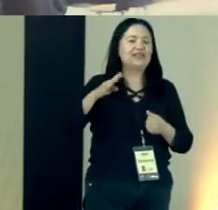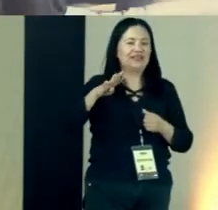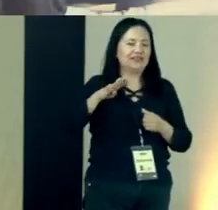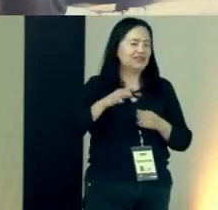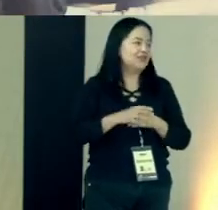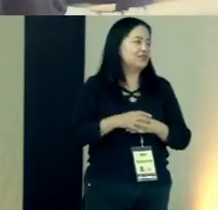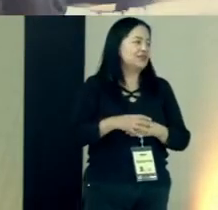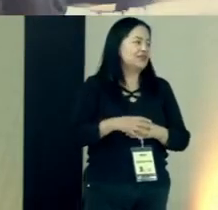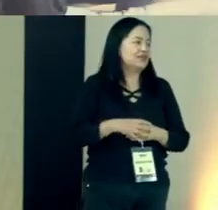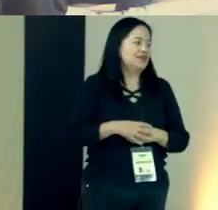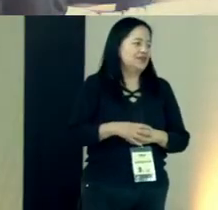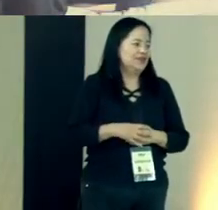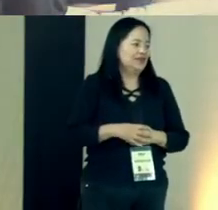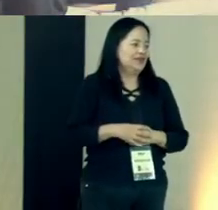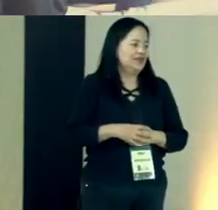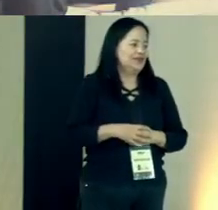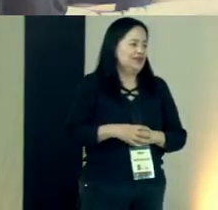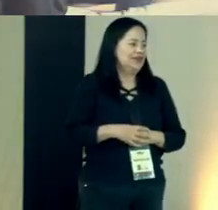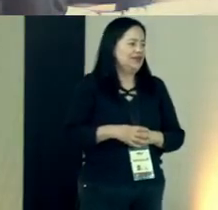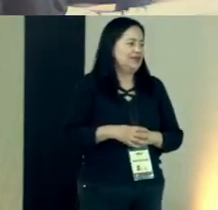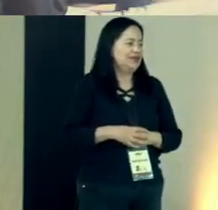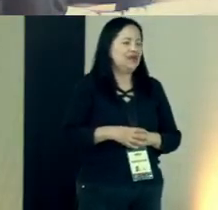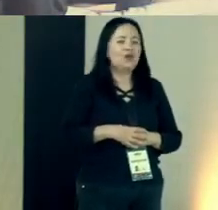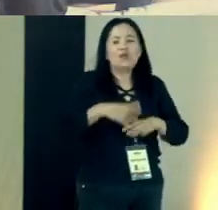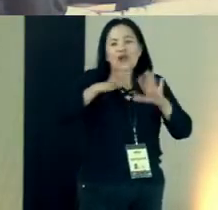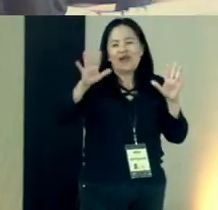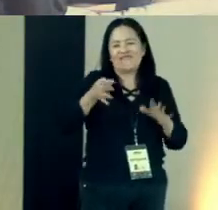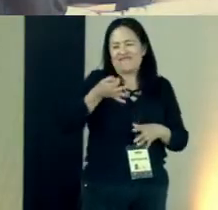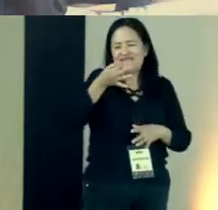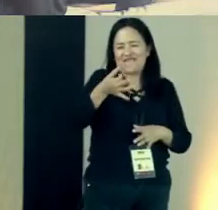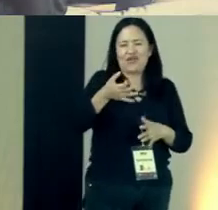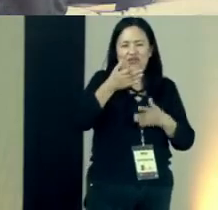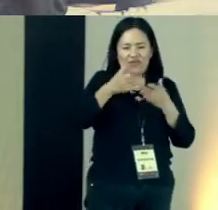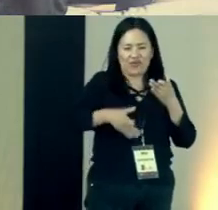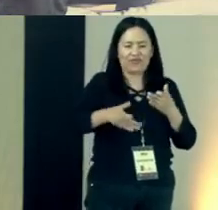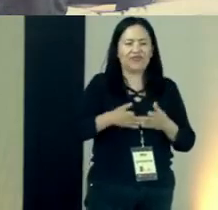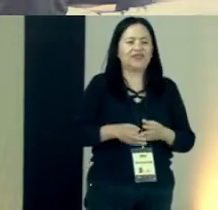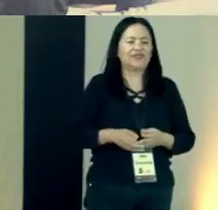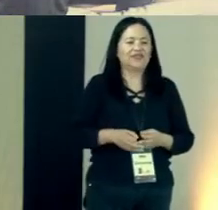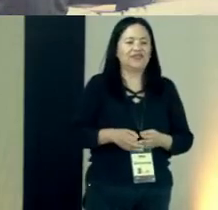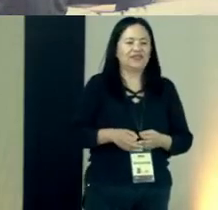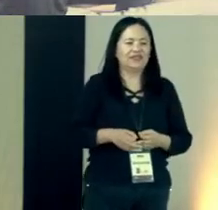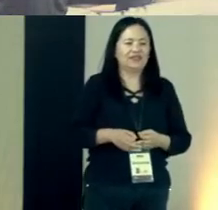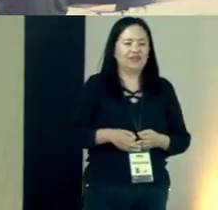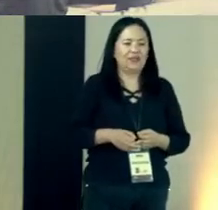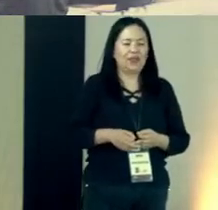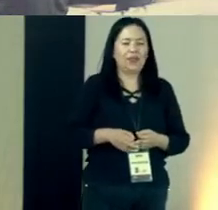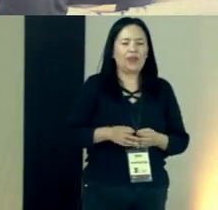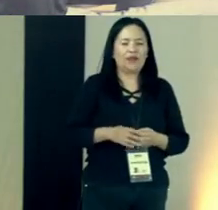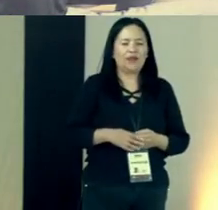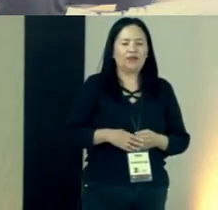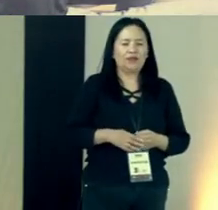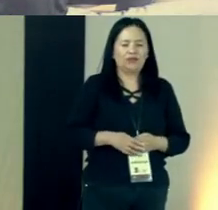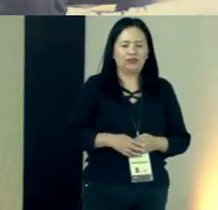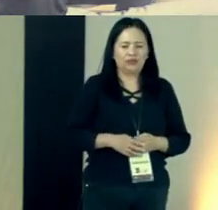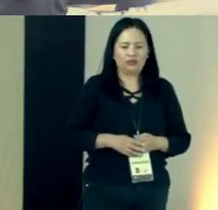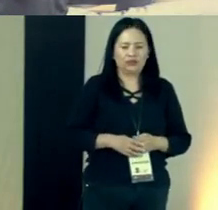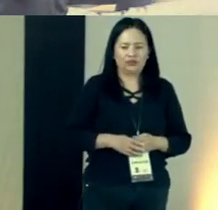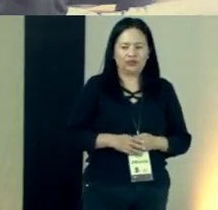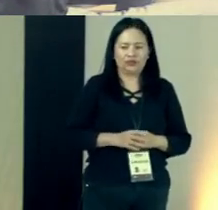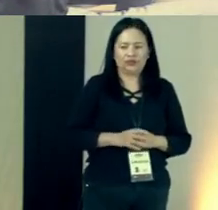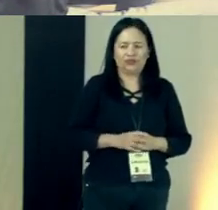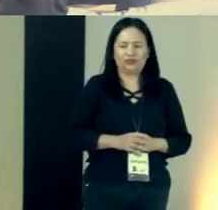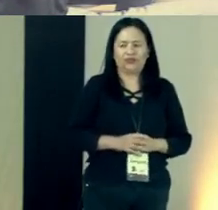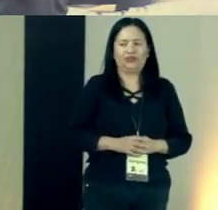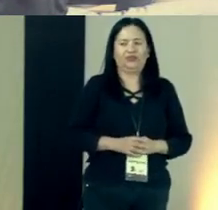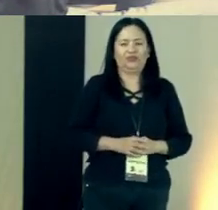Pues no, o sea, con esto sí, pues ya casi estamos llegando al final de esta presentación breve, pero sí,